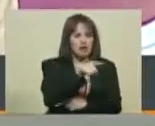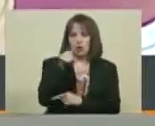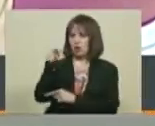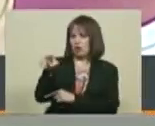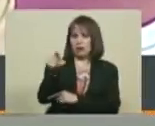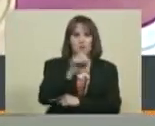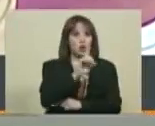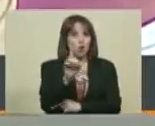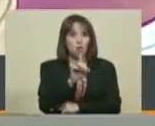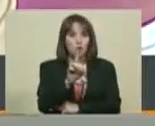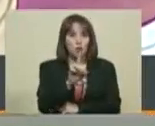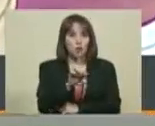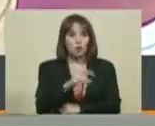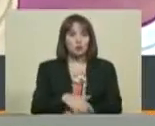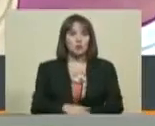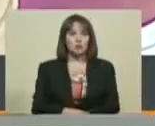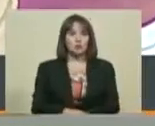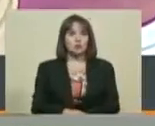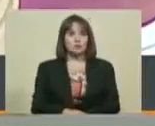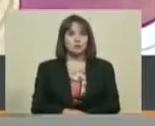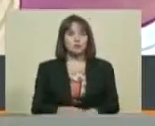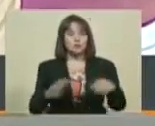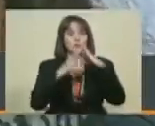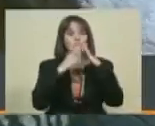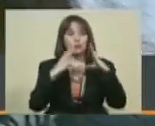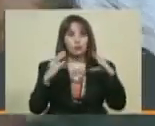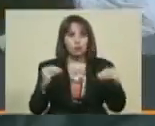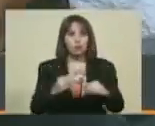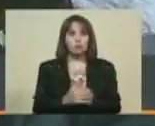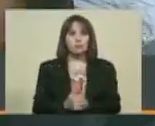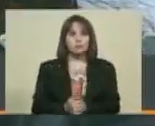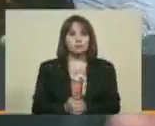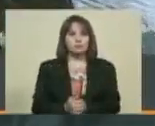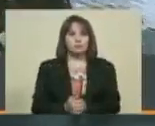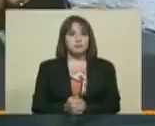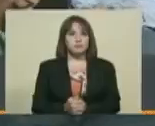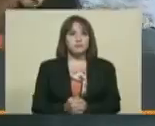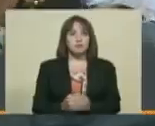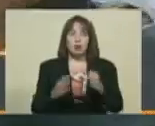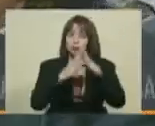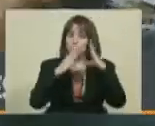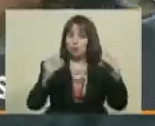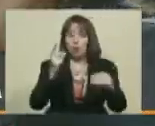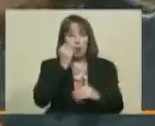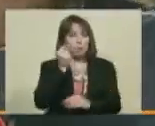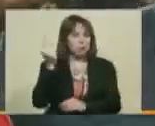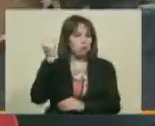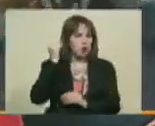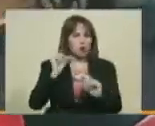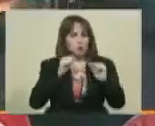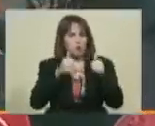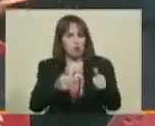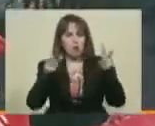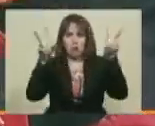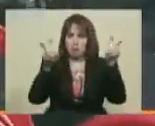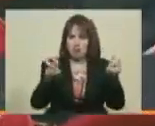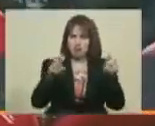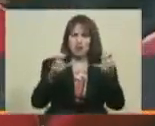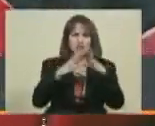ella. Es con todos, es con todas, un nuevo comienzo de